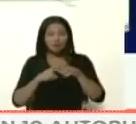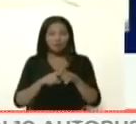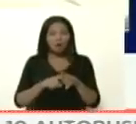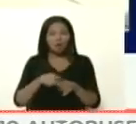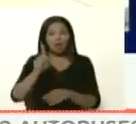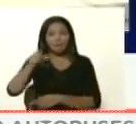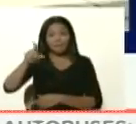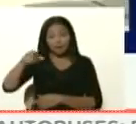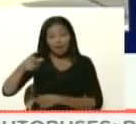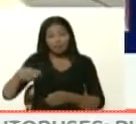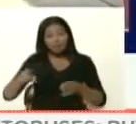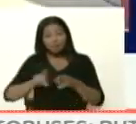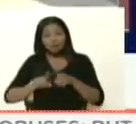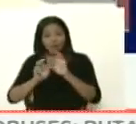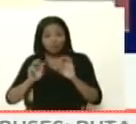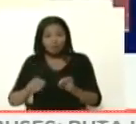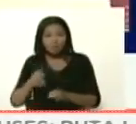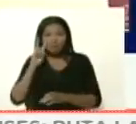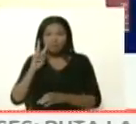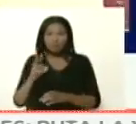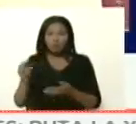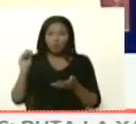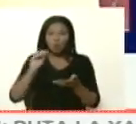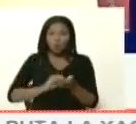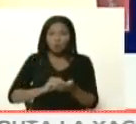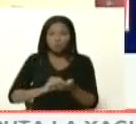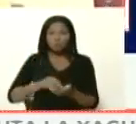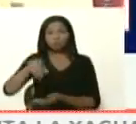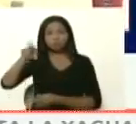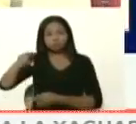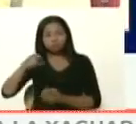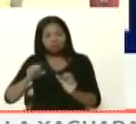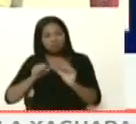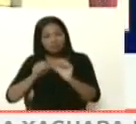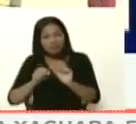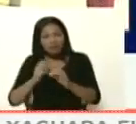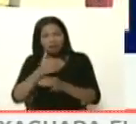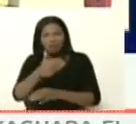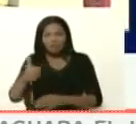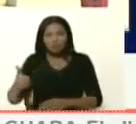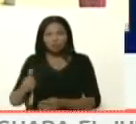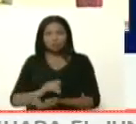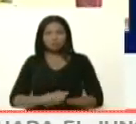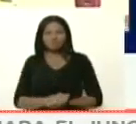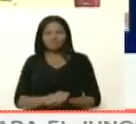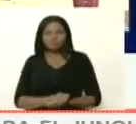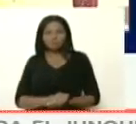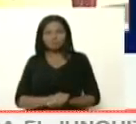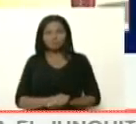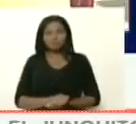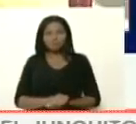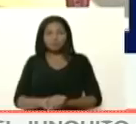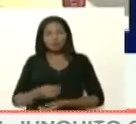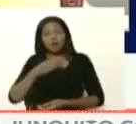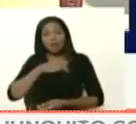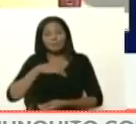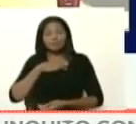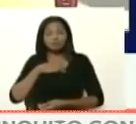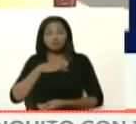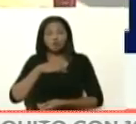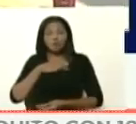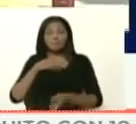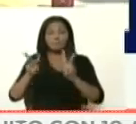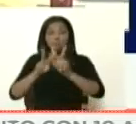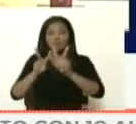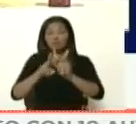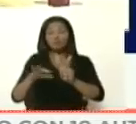paradas, georreferenciar las paradas, que tiene que ver también conjuntamente con la gran misión Vivienda Venezuela, por